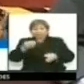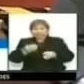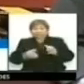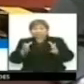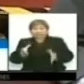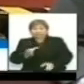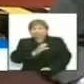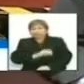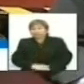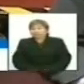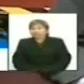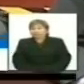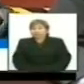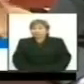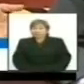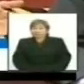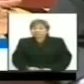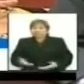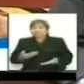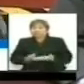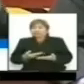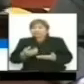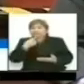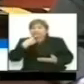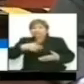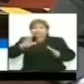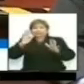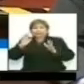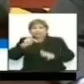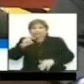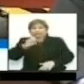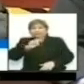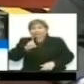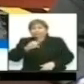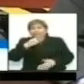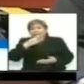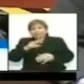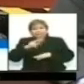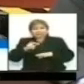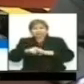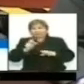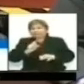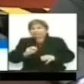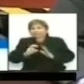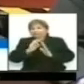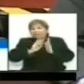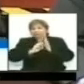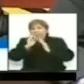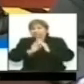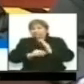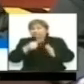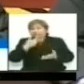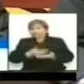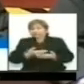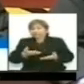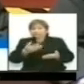Constitucional, el gobierno había empezado a decir, eso han desnaturalizado nuestro proyecto. Lo lógico hubiese